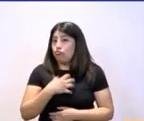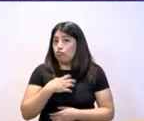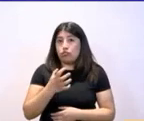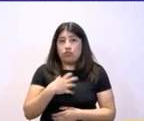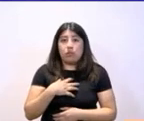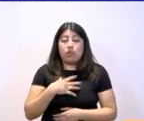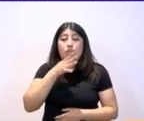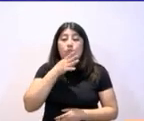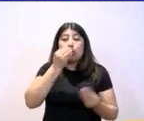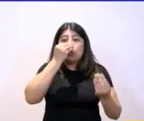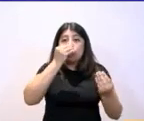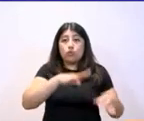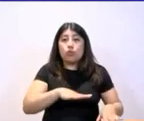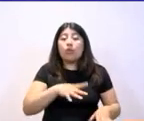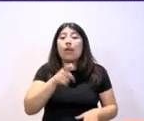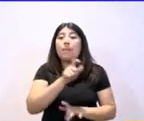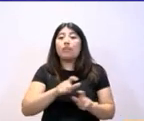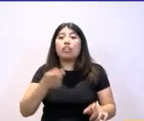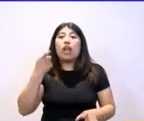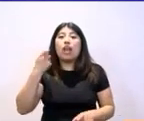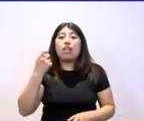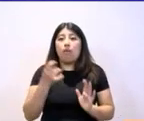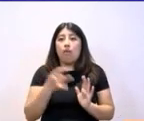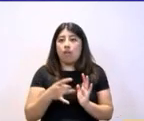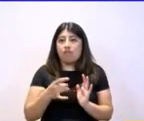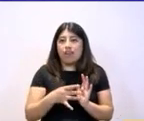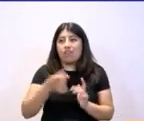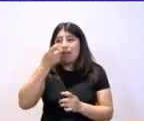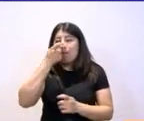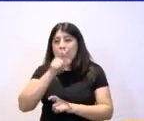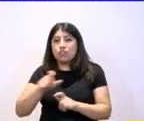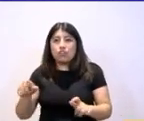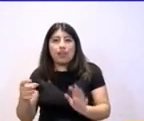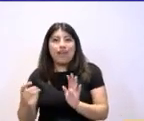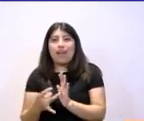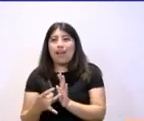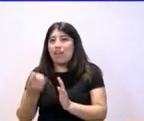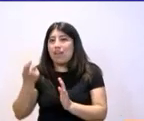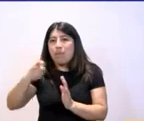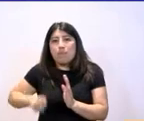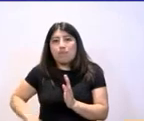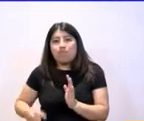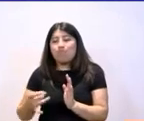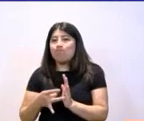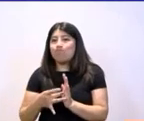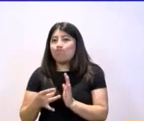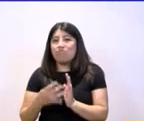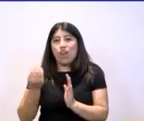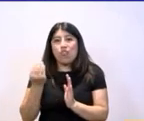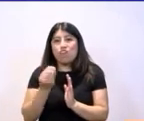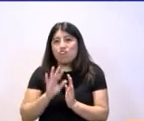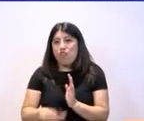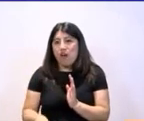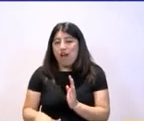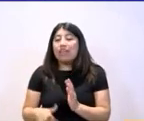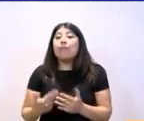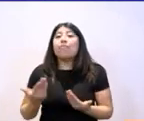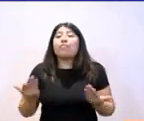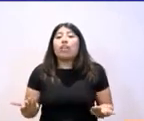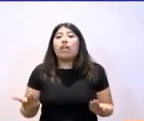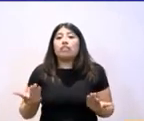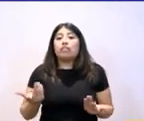ustedes sustituyendo a personal cualificado por personal que no lo es, porque no están garantizando que se da una formación adecuada, porque no están